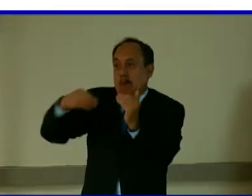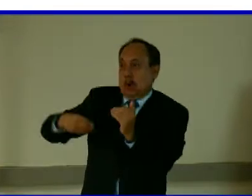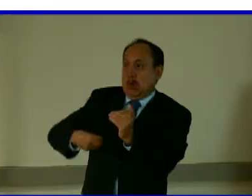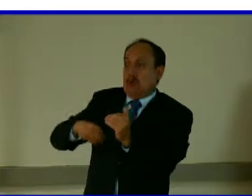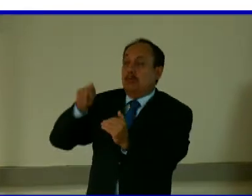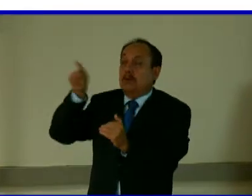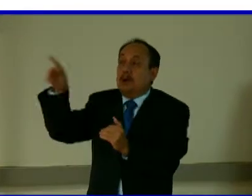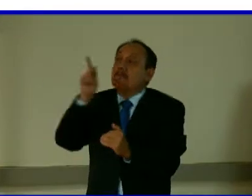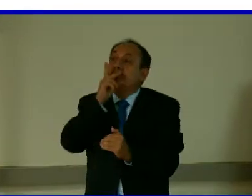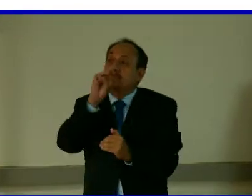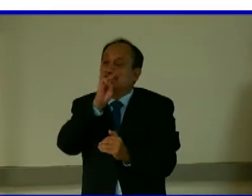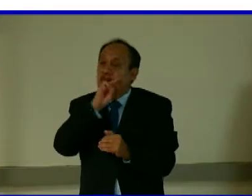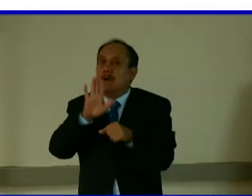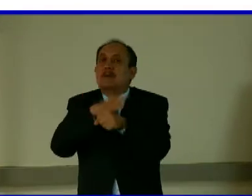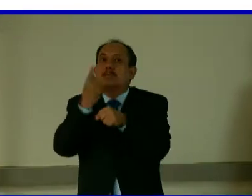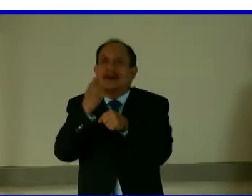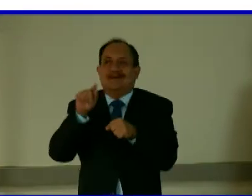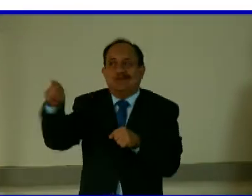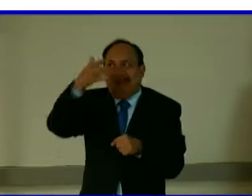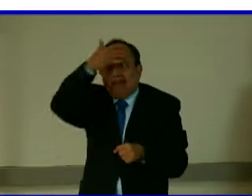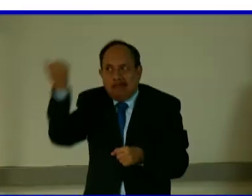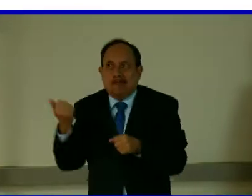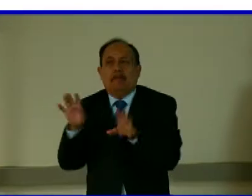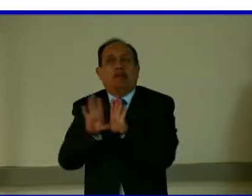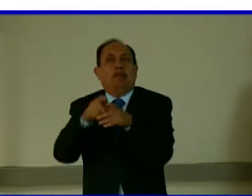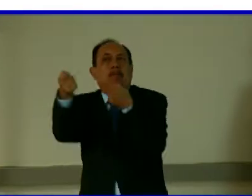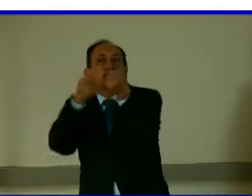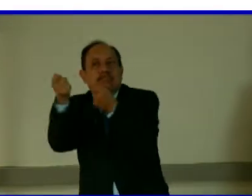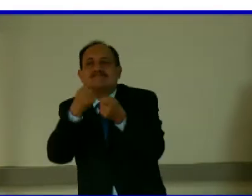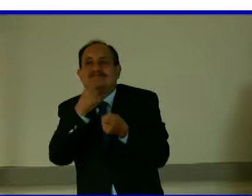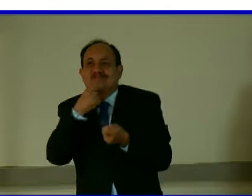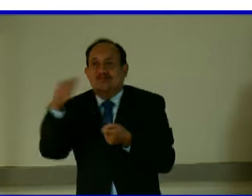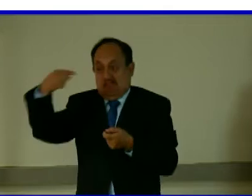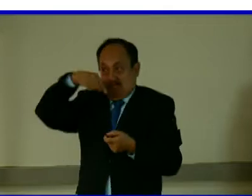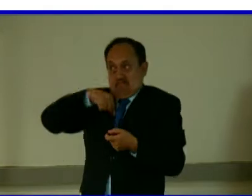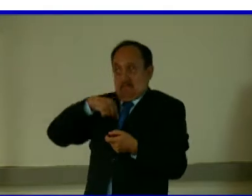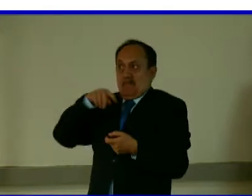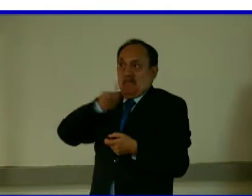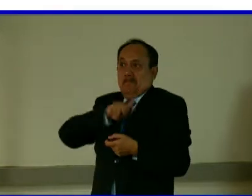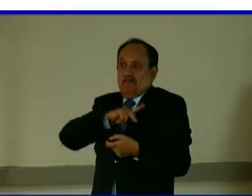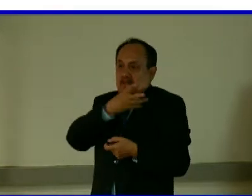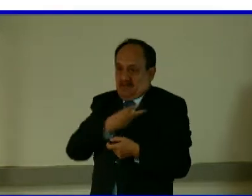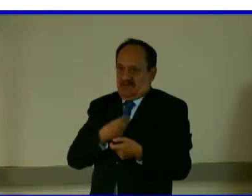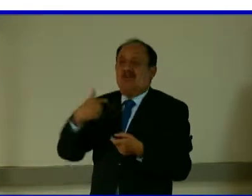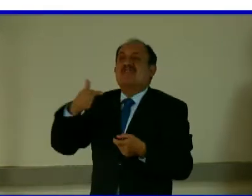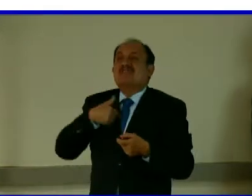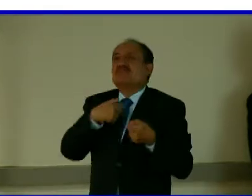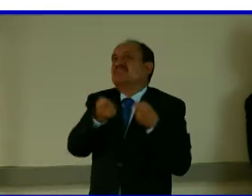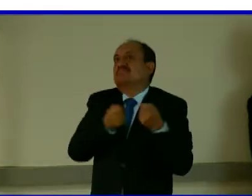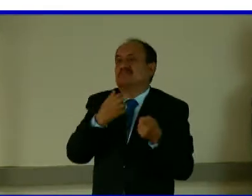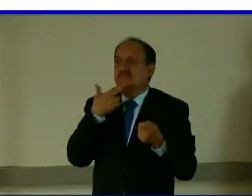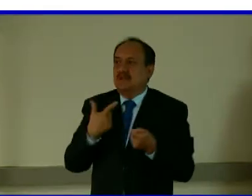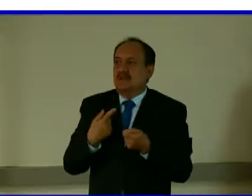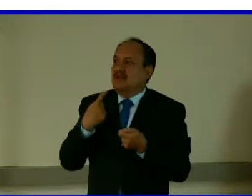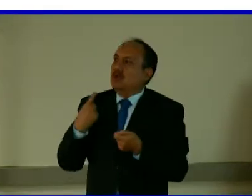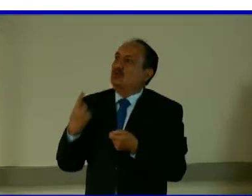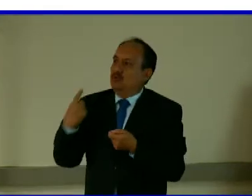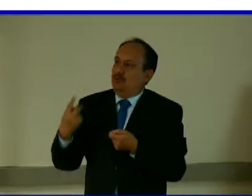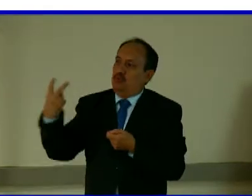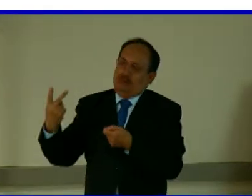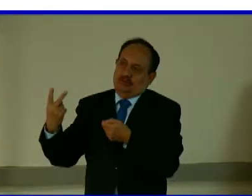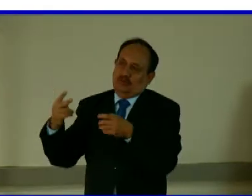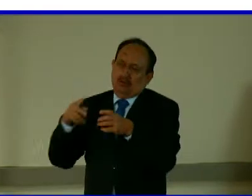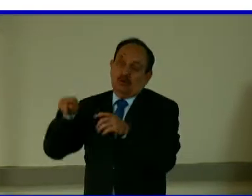padres porque, es que tú no sabes manejar al niño. Si este fuera mío, oye, eso y 2 pesos y me lo traes arreglado al fin de